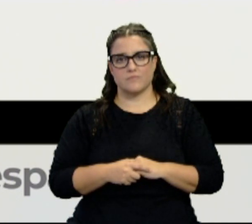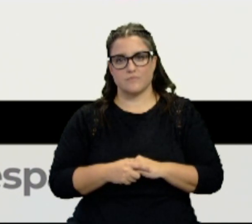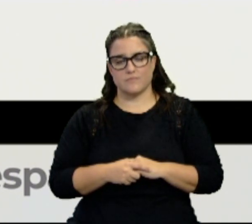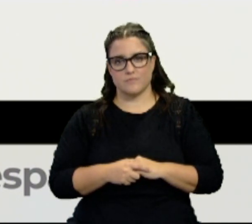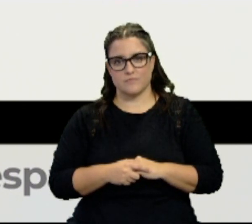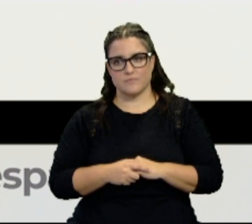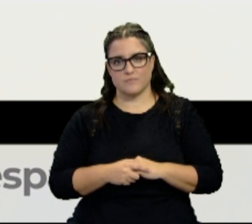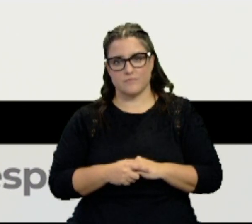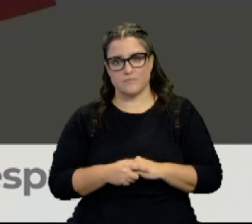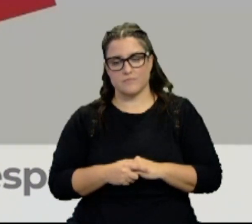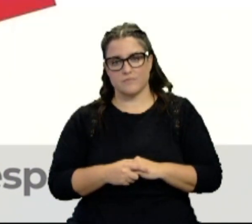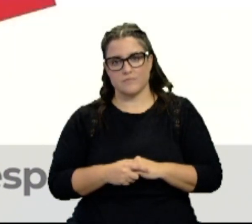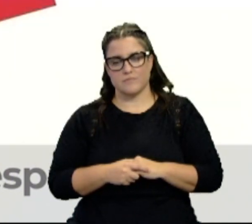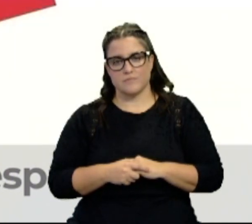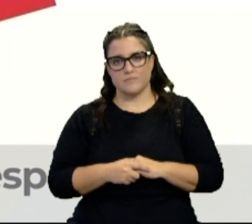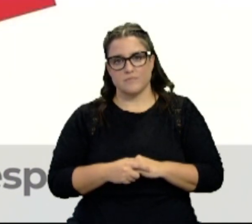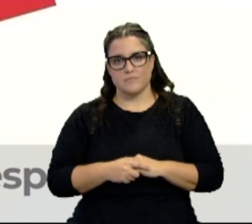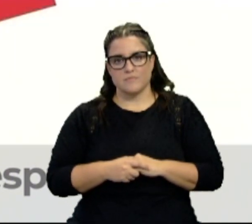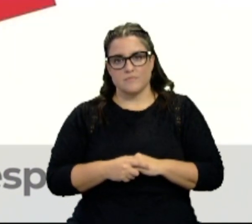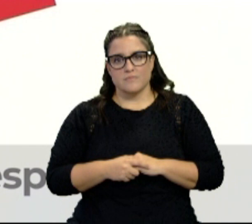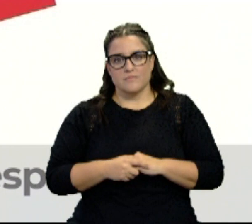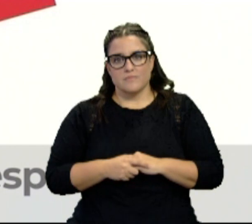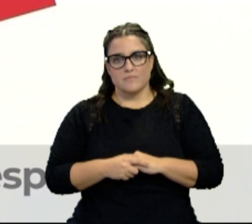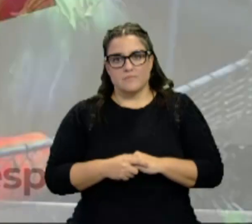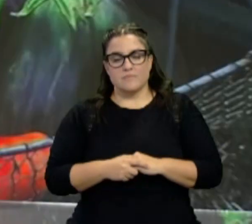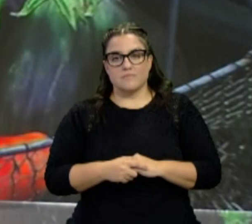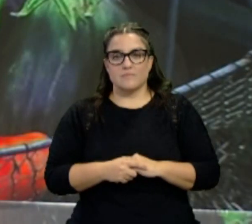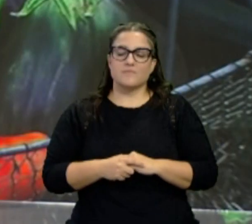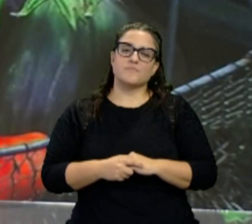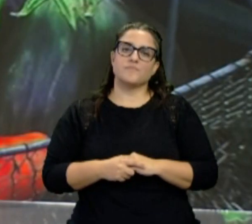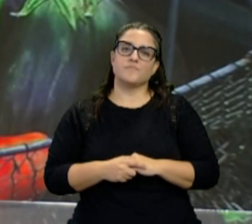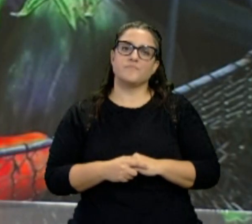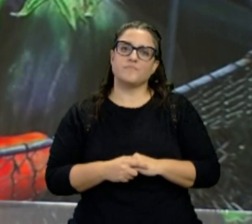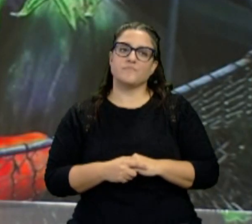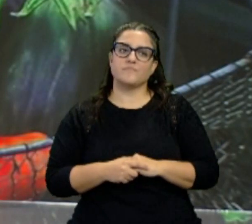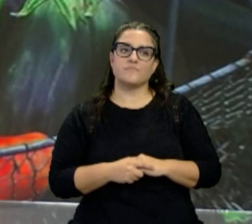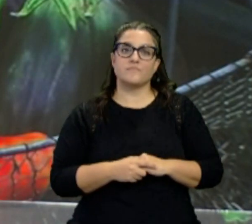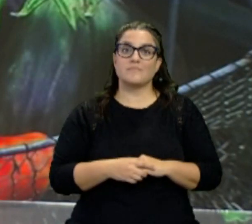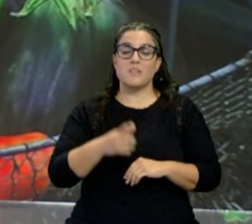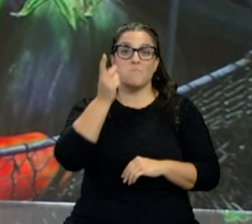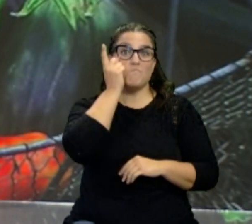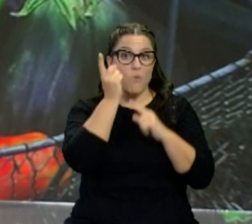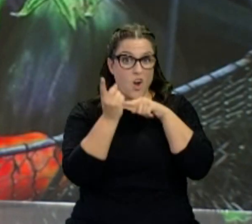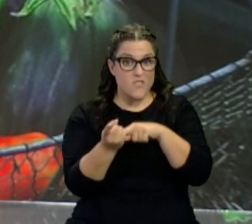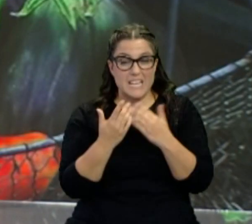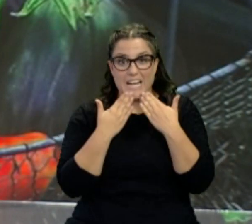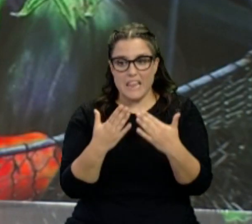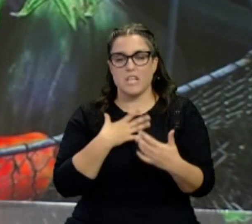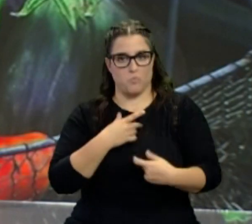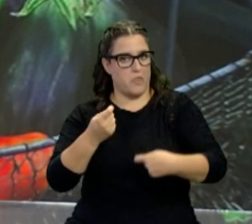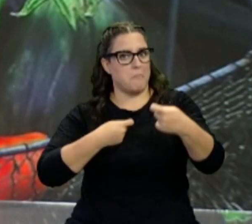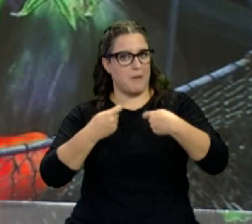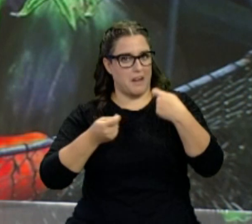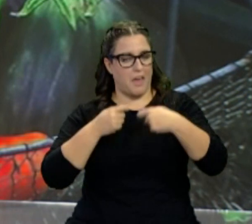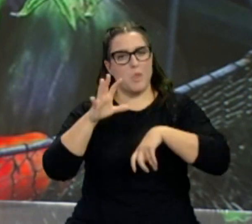Navarra. Nafarroako Gobernua. Reino Gourmet. El teléfono móvil puede convertirse en un mercado con los mejores